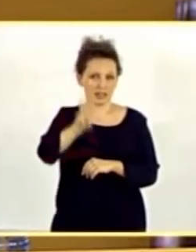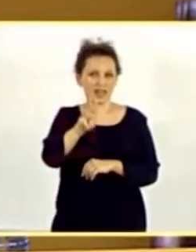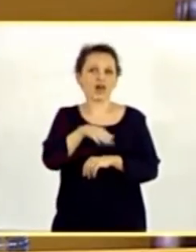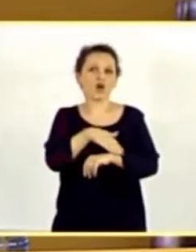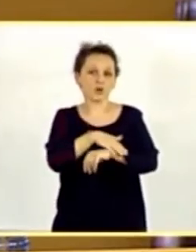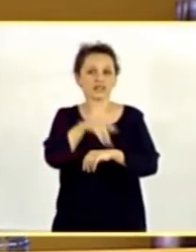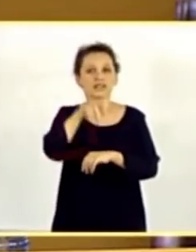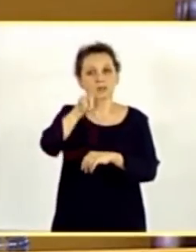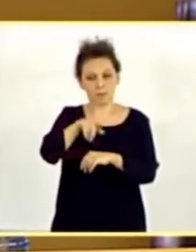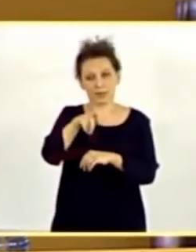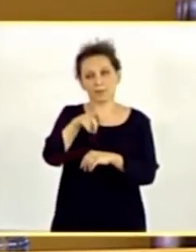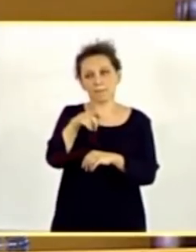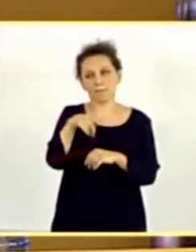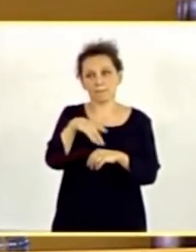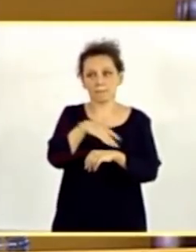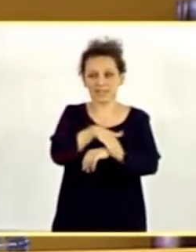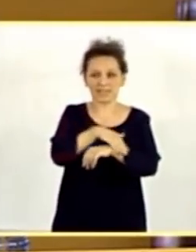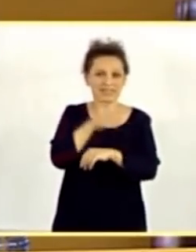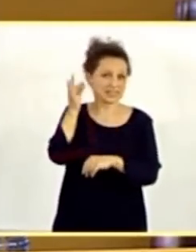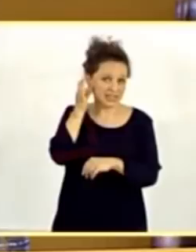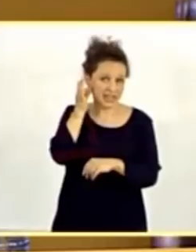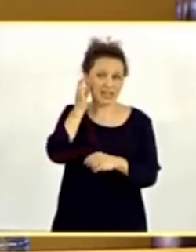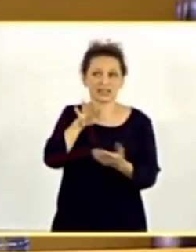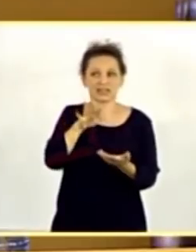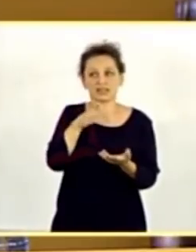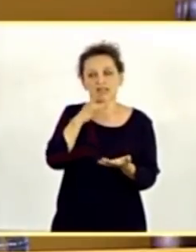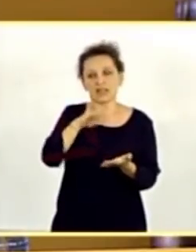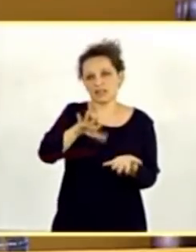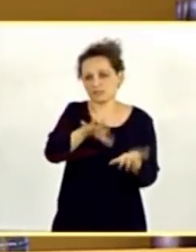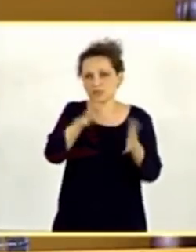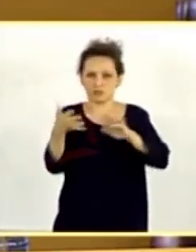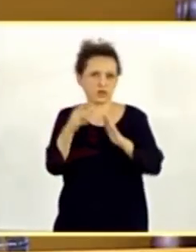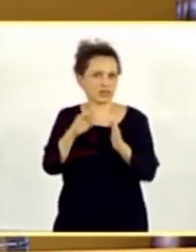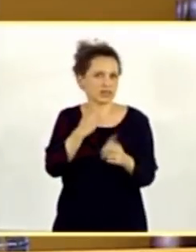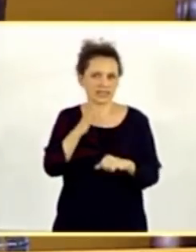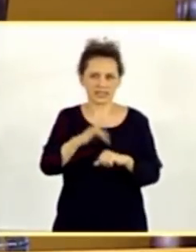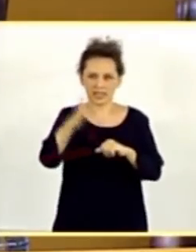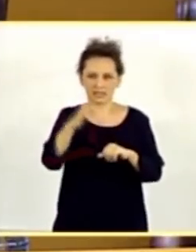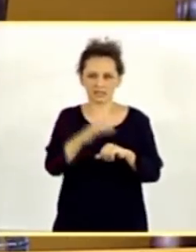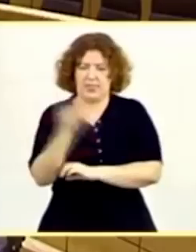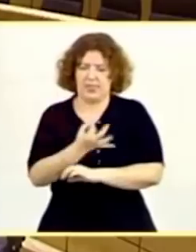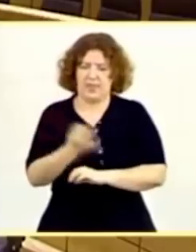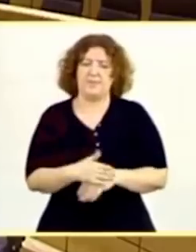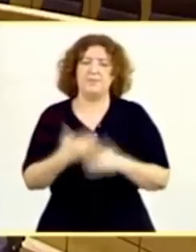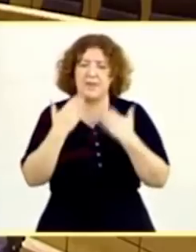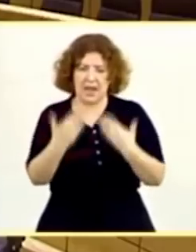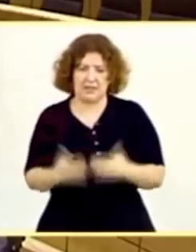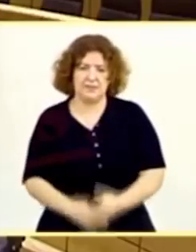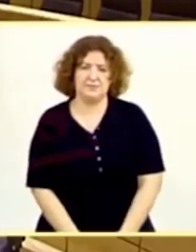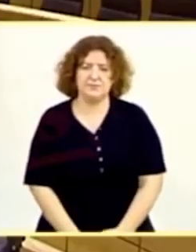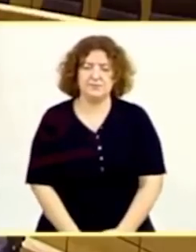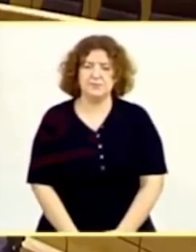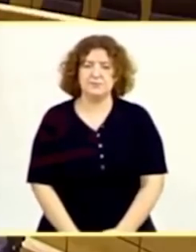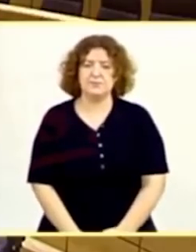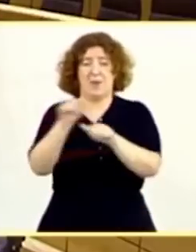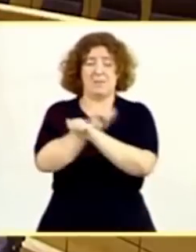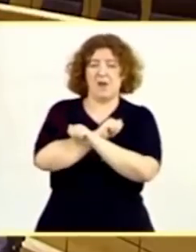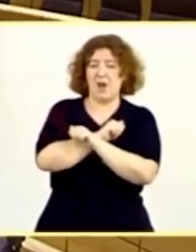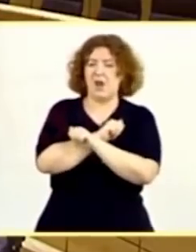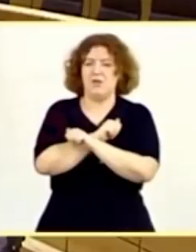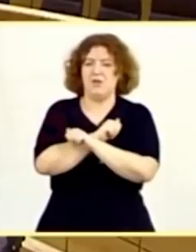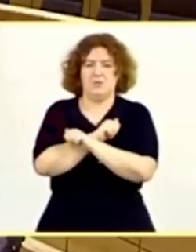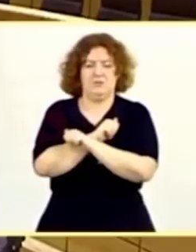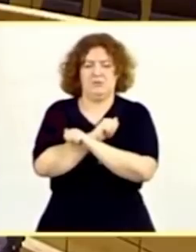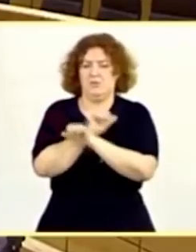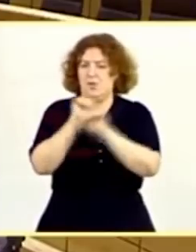como portavoz, su comparecencia el 17 de enero, sabiendo que lo que estaba ocurriendo para nosotros y lo que se estaba vislumbrando,